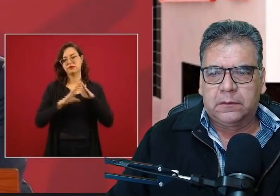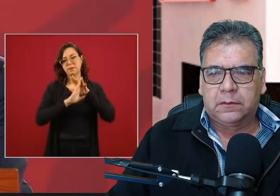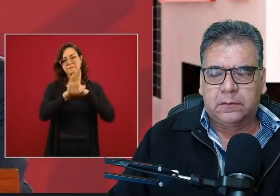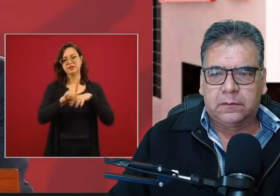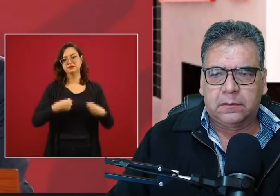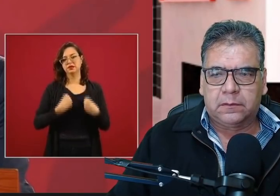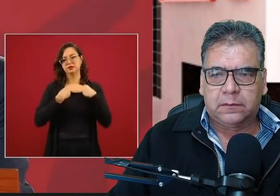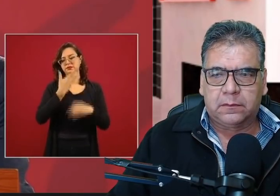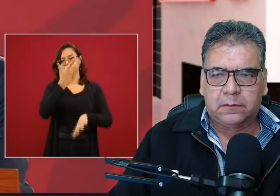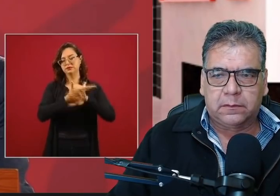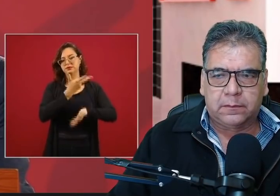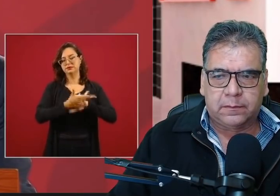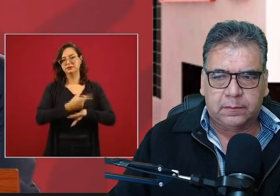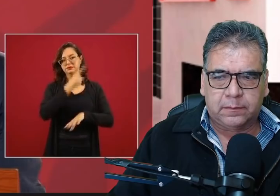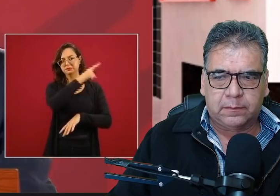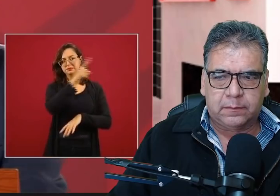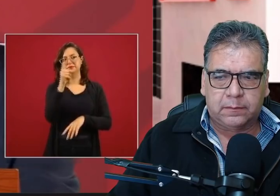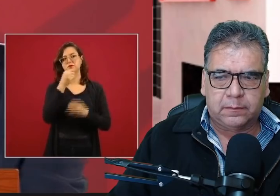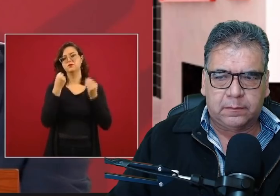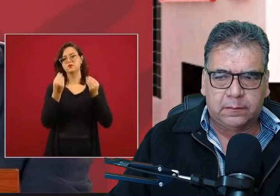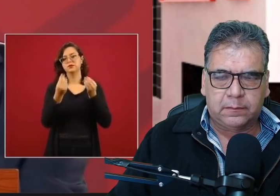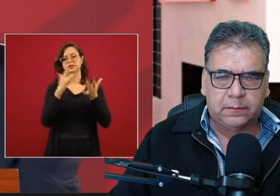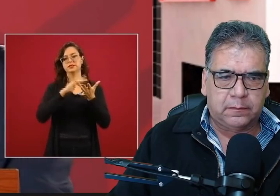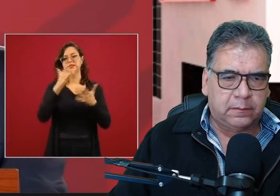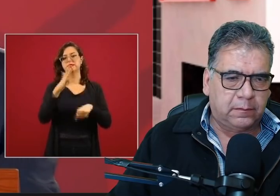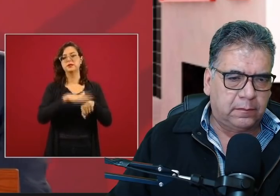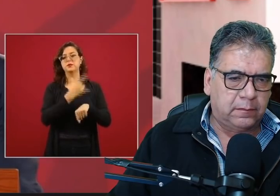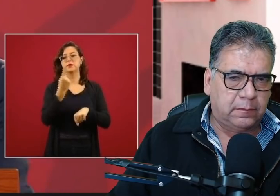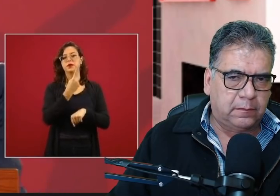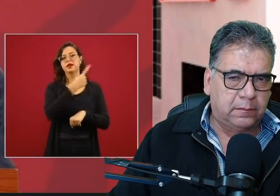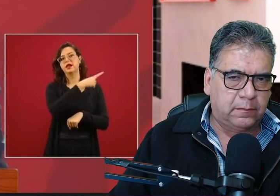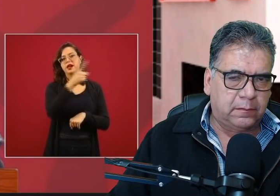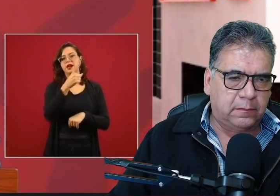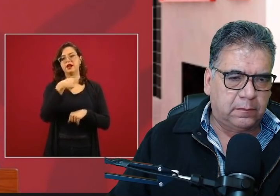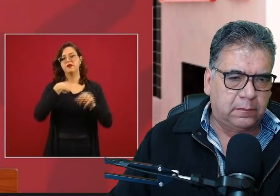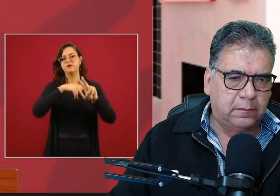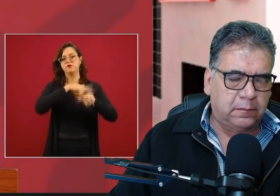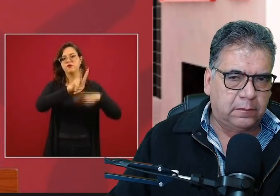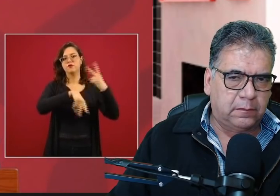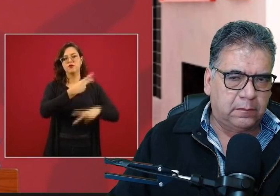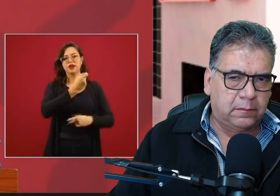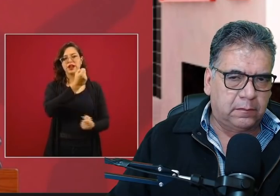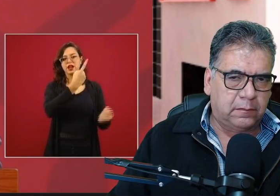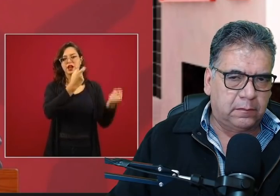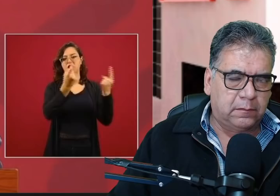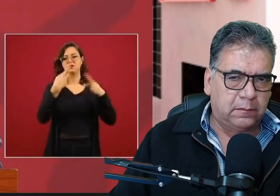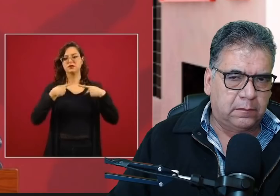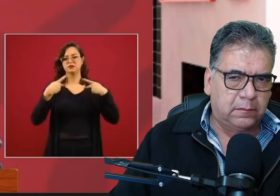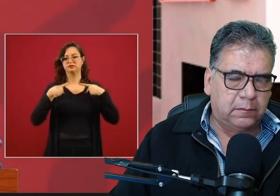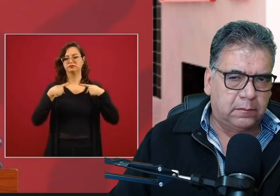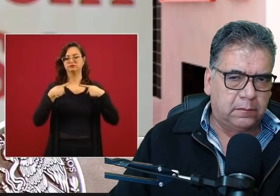migrantes que estuvieron pendientes, algunos hasta